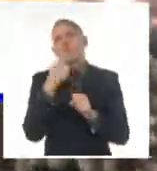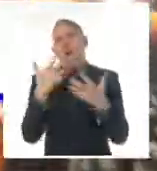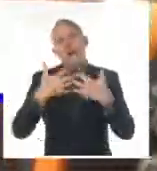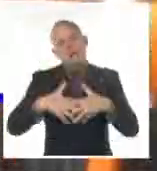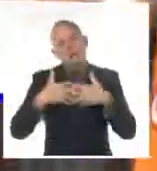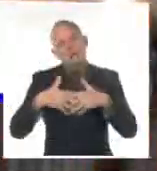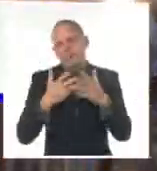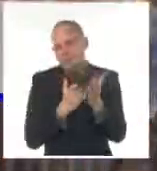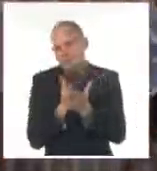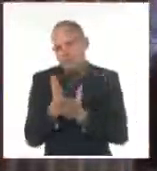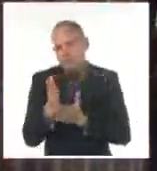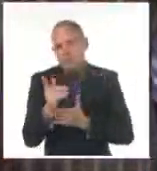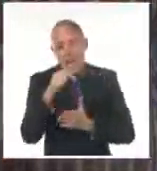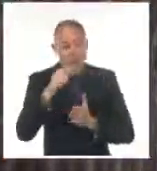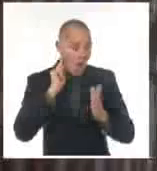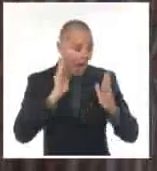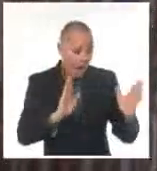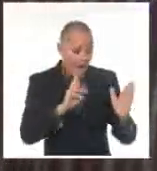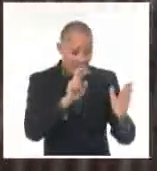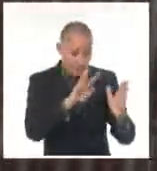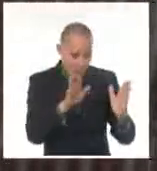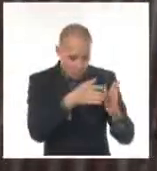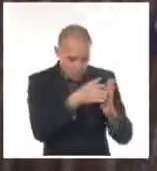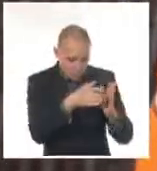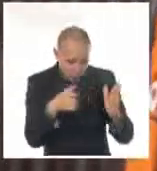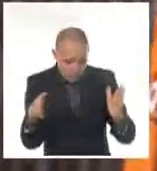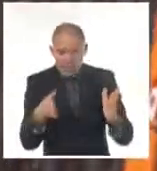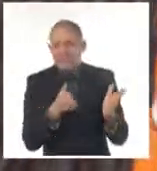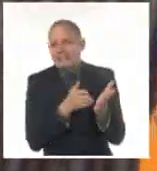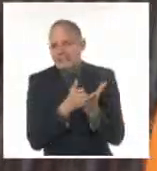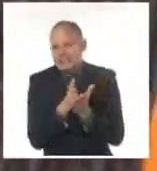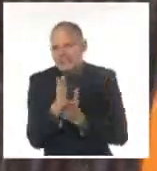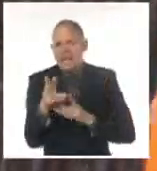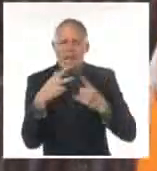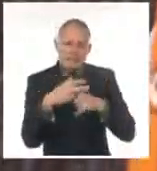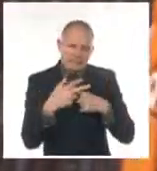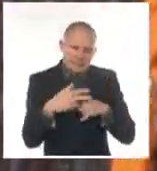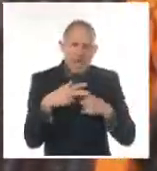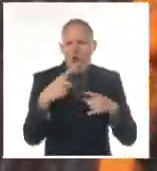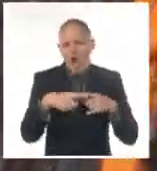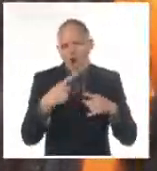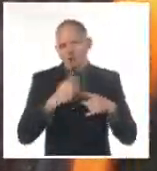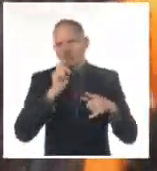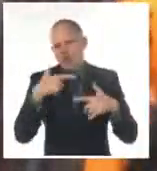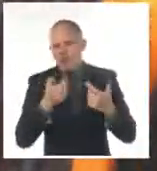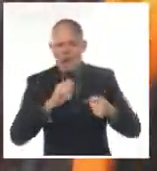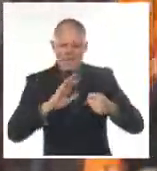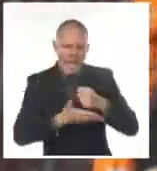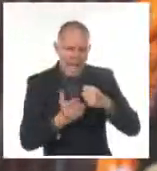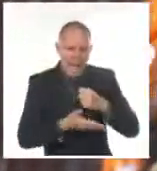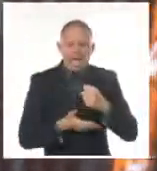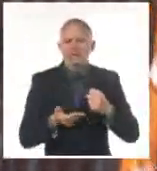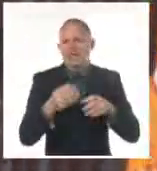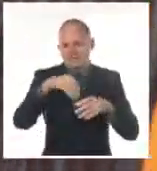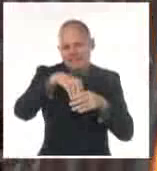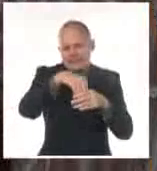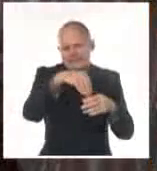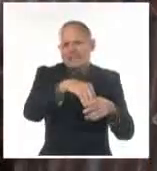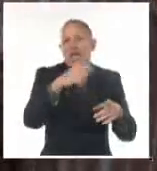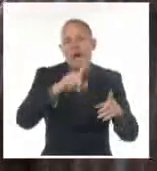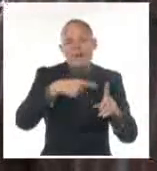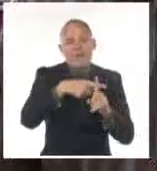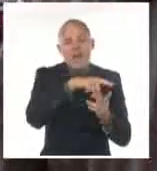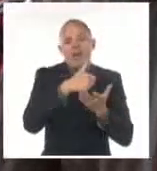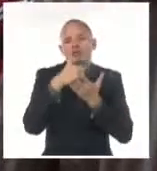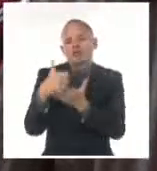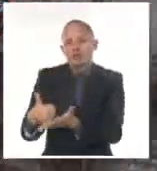seguir trabajando en el tema de la recuperación cañera, el aporte que ustedes están dando a otros centrales,